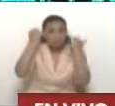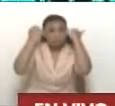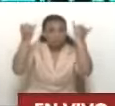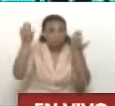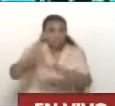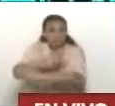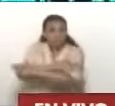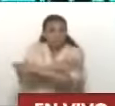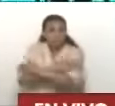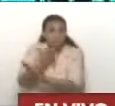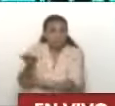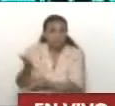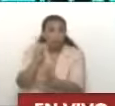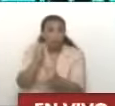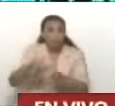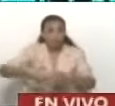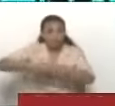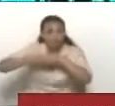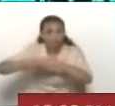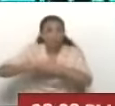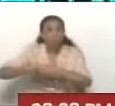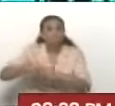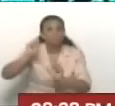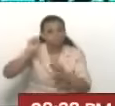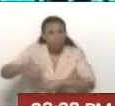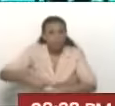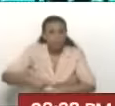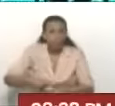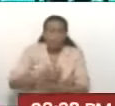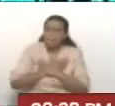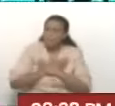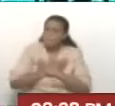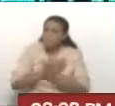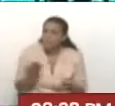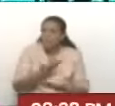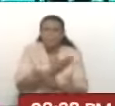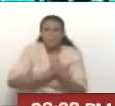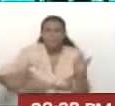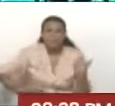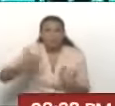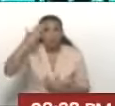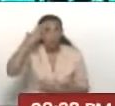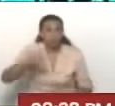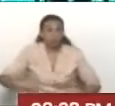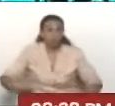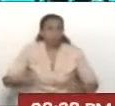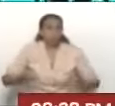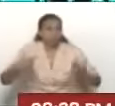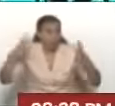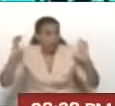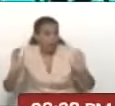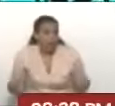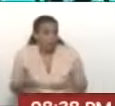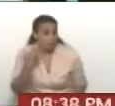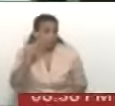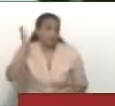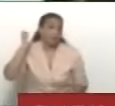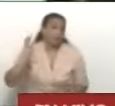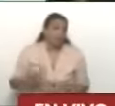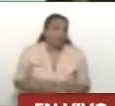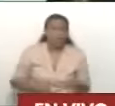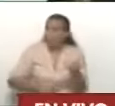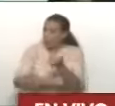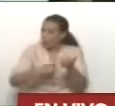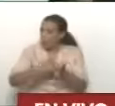Bueno, Germán... Ha sido un inmenso placer, presidente. Saliste buchón de aquí. Y cuente con el